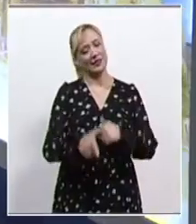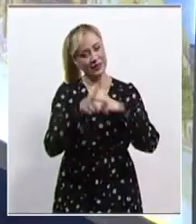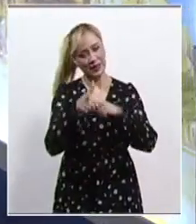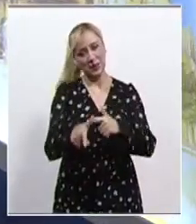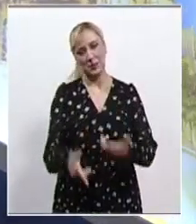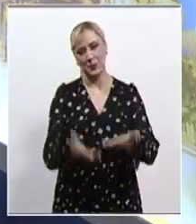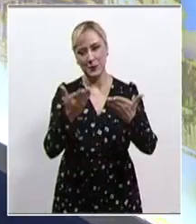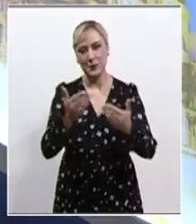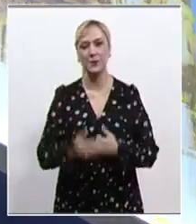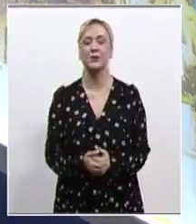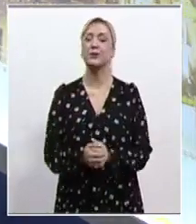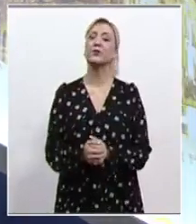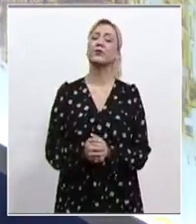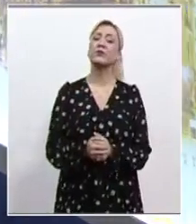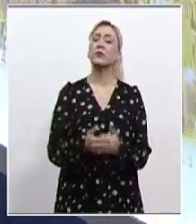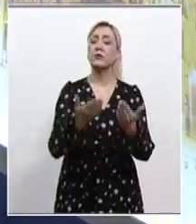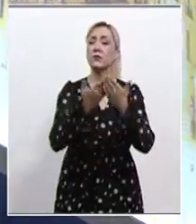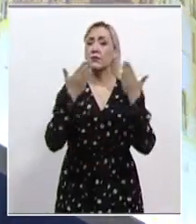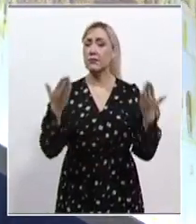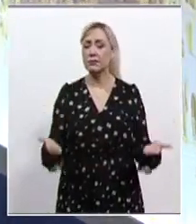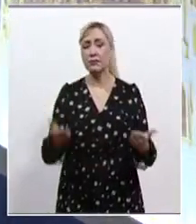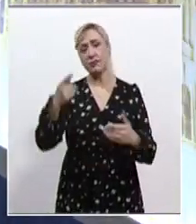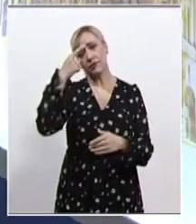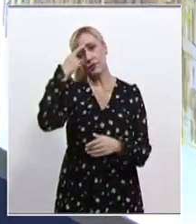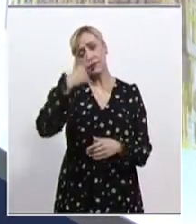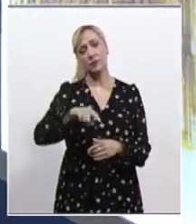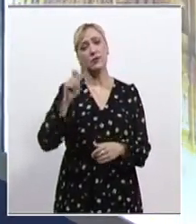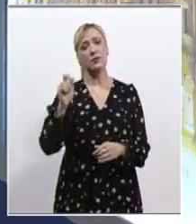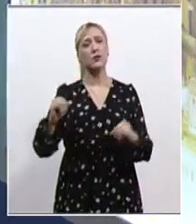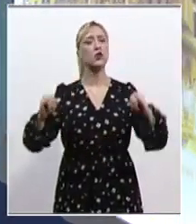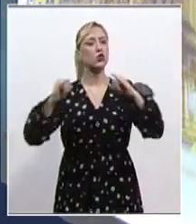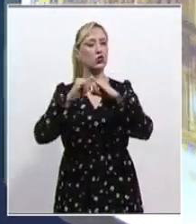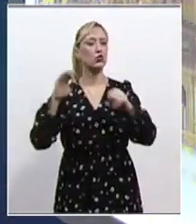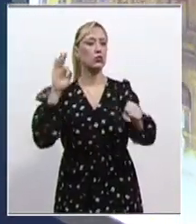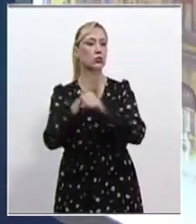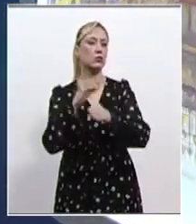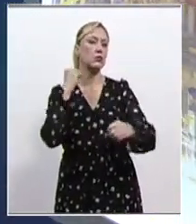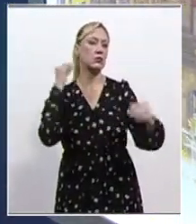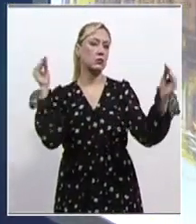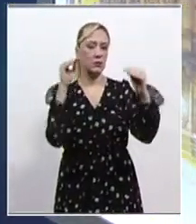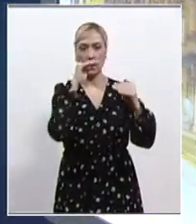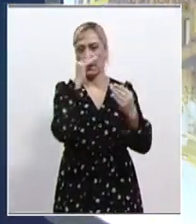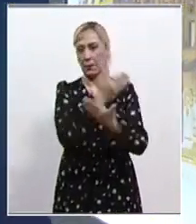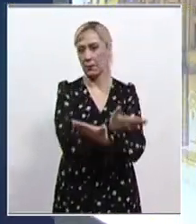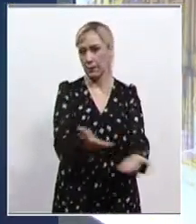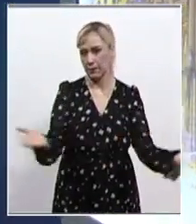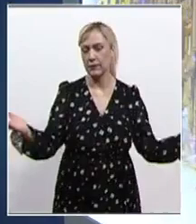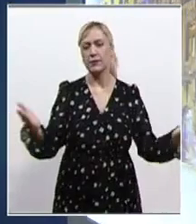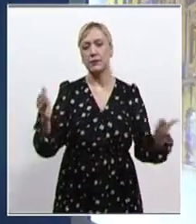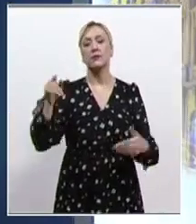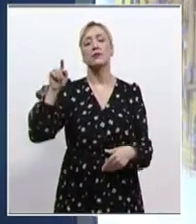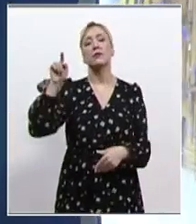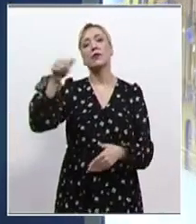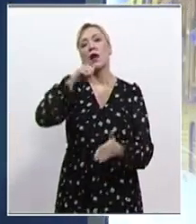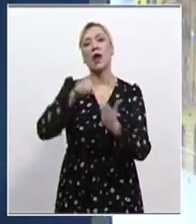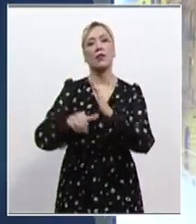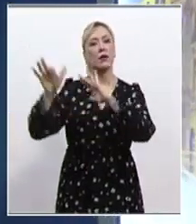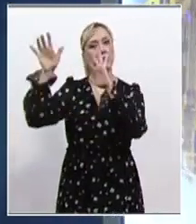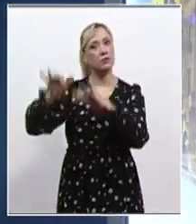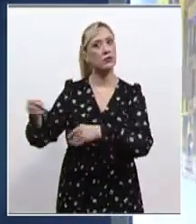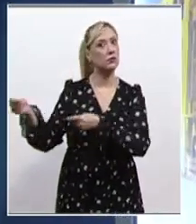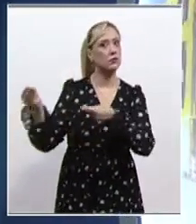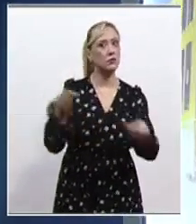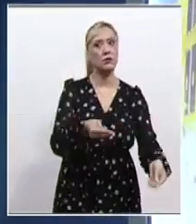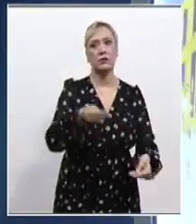Continuamos con la información. La Defensoría Pública Federal señaló que la carta que se difundió de la Relatora Especial sobre Independencia